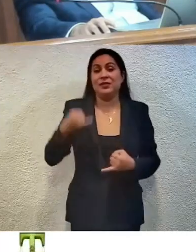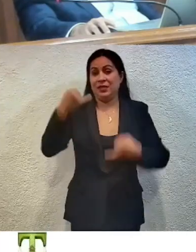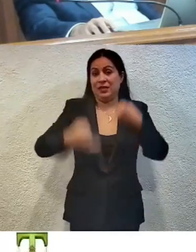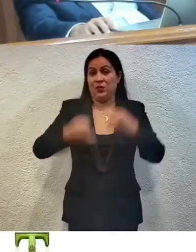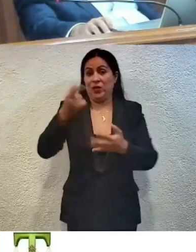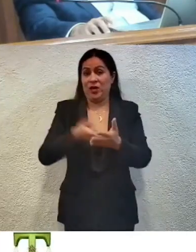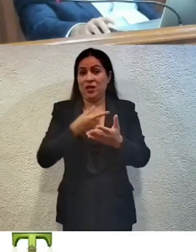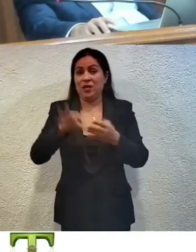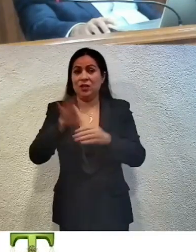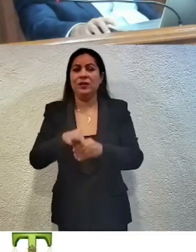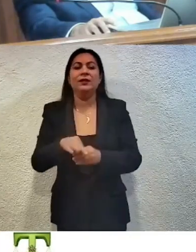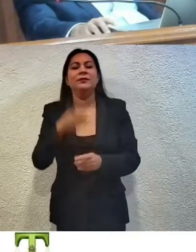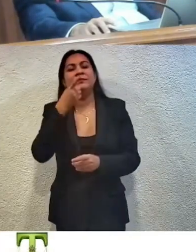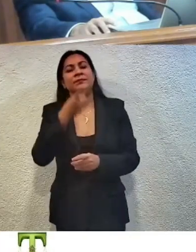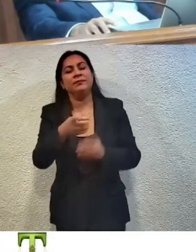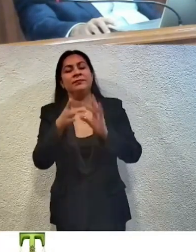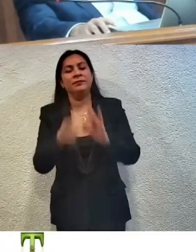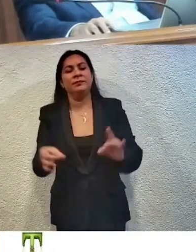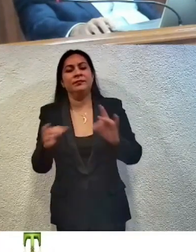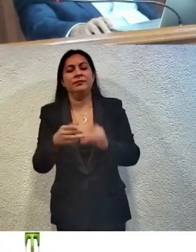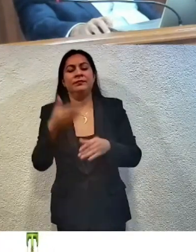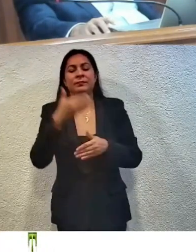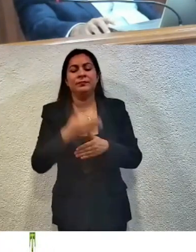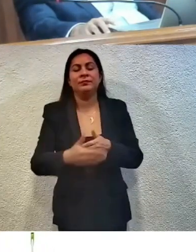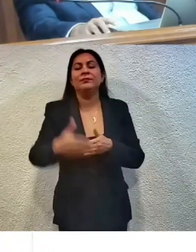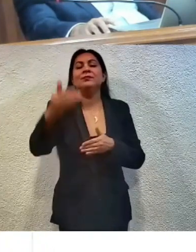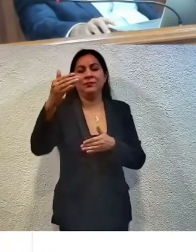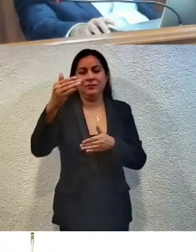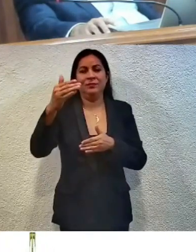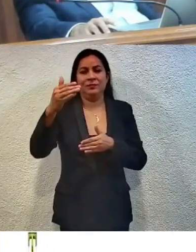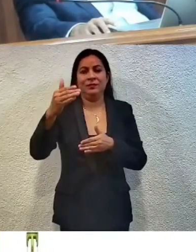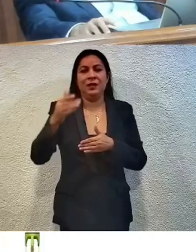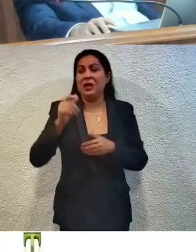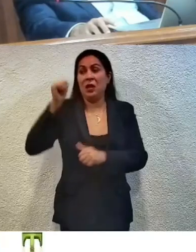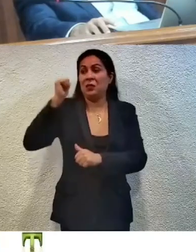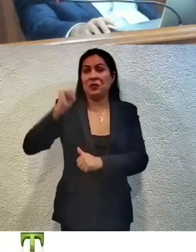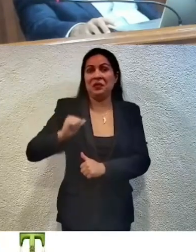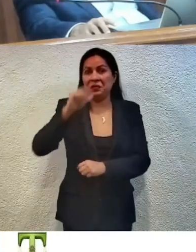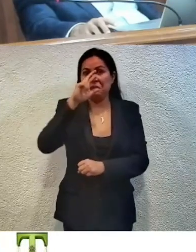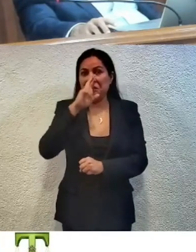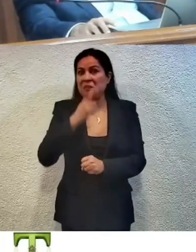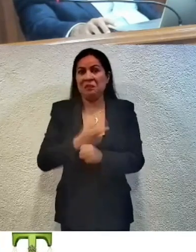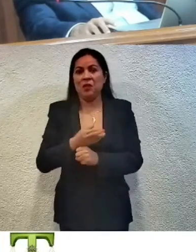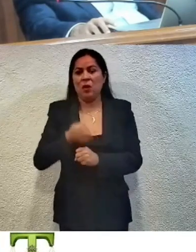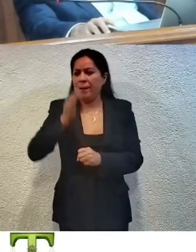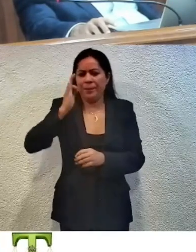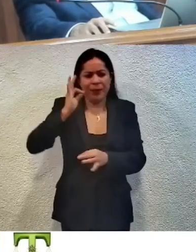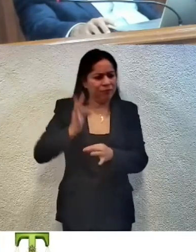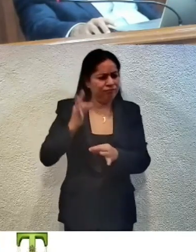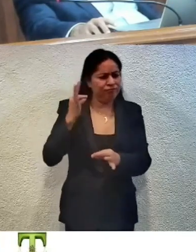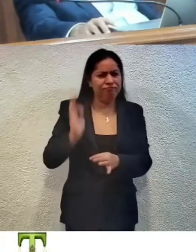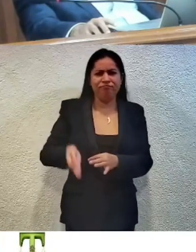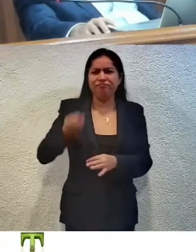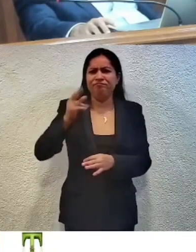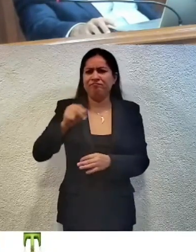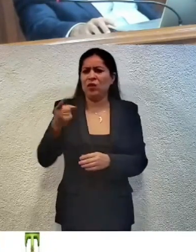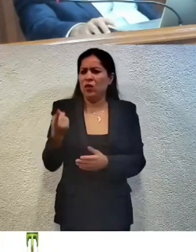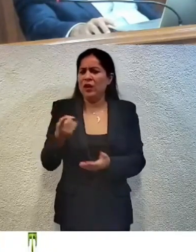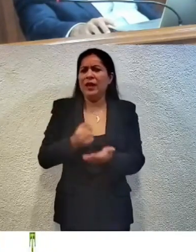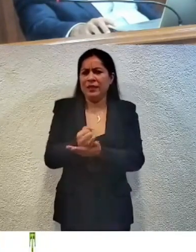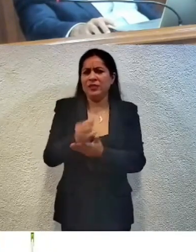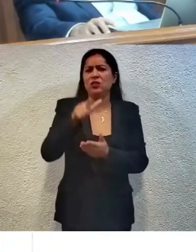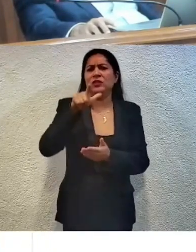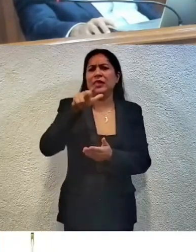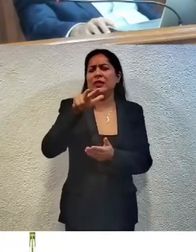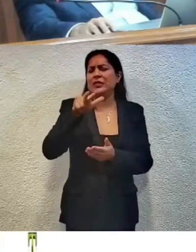Electoral, se advierte que, durante el plazo concedido, la autoridad responsable no cumplió con lo mandatado en la sentencia del 18